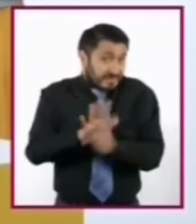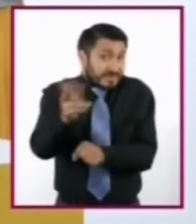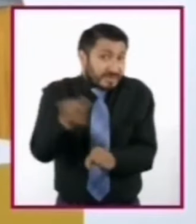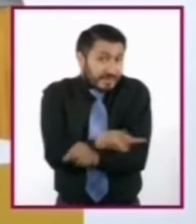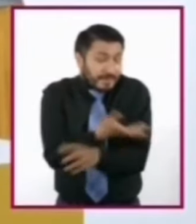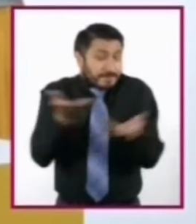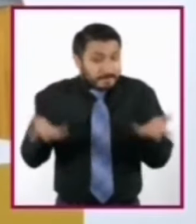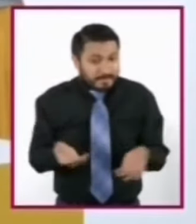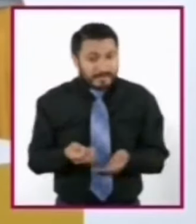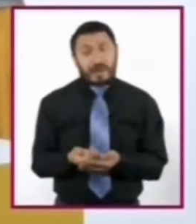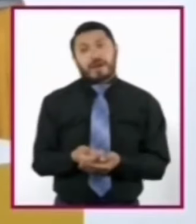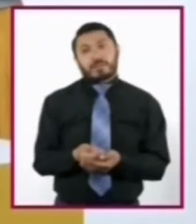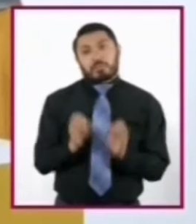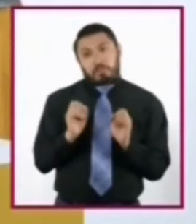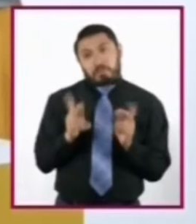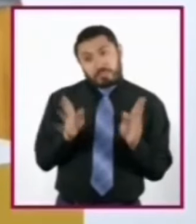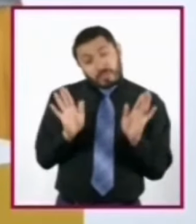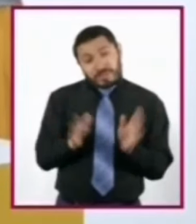Bueno.